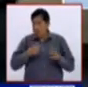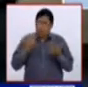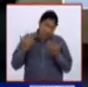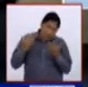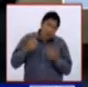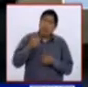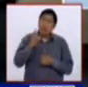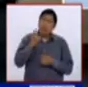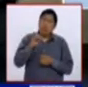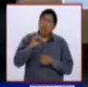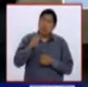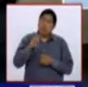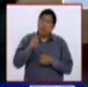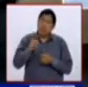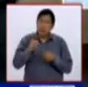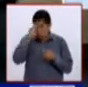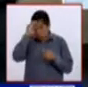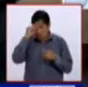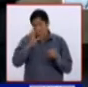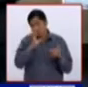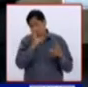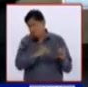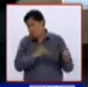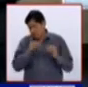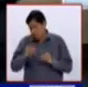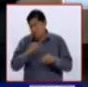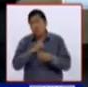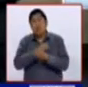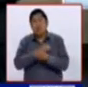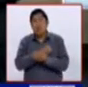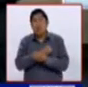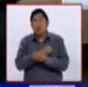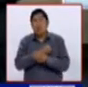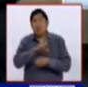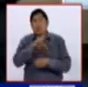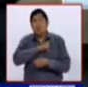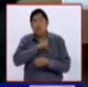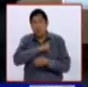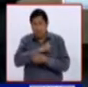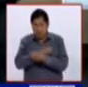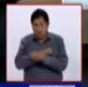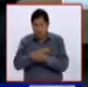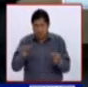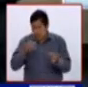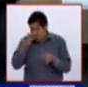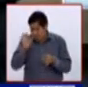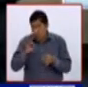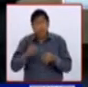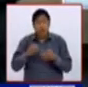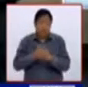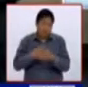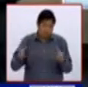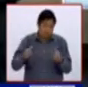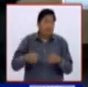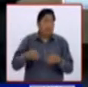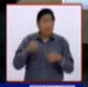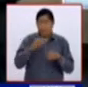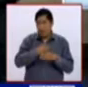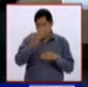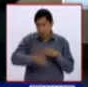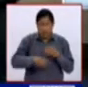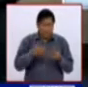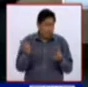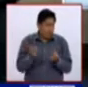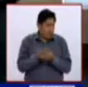William Villarruel pueda ser trasladado a celdas de la fuerza anticrimen en cualquier momento, o por lo menos se termine de hacer la documentación